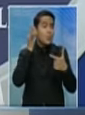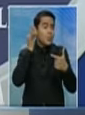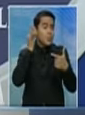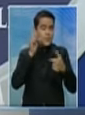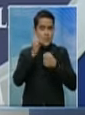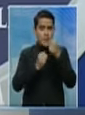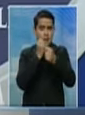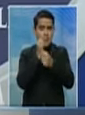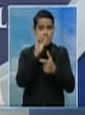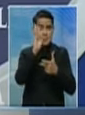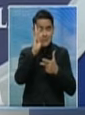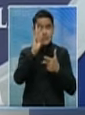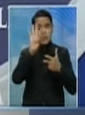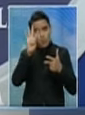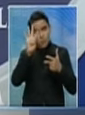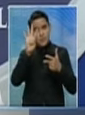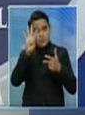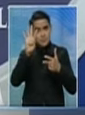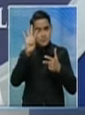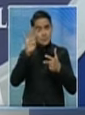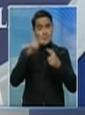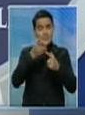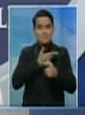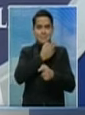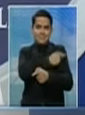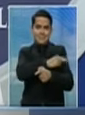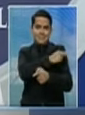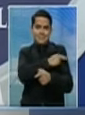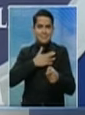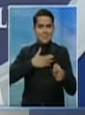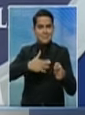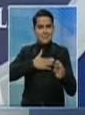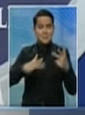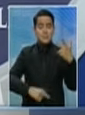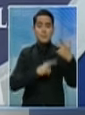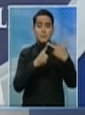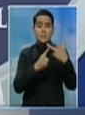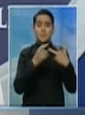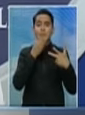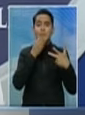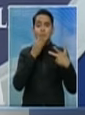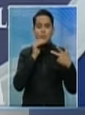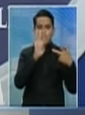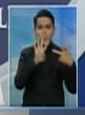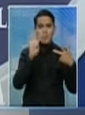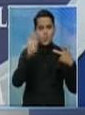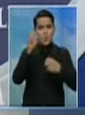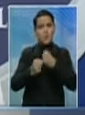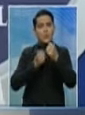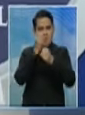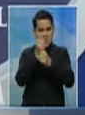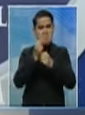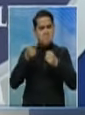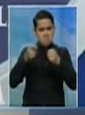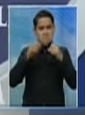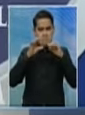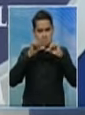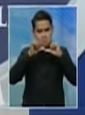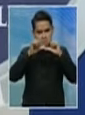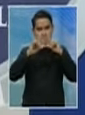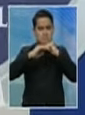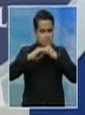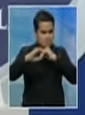años interna en el Hospital Nacional Cardiopulmonar y un hombre de 44 años estable y contacto